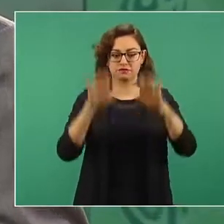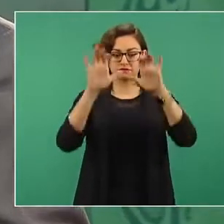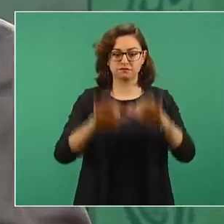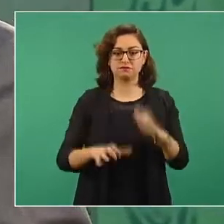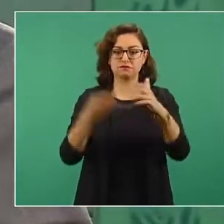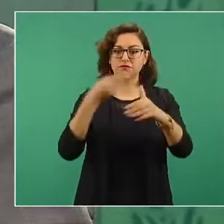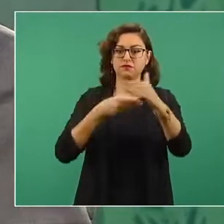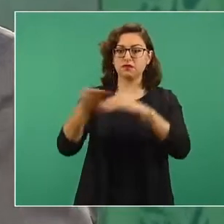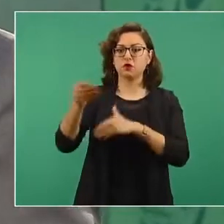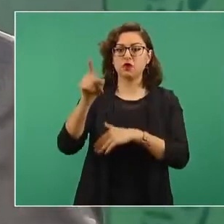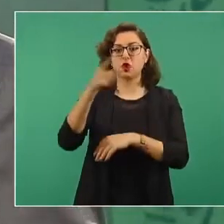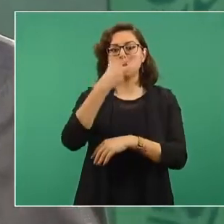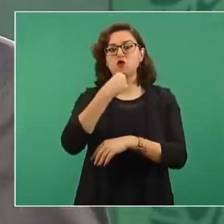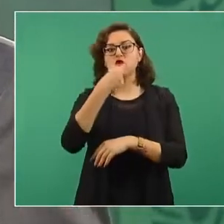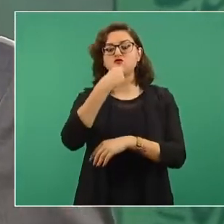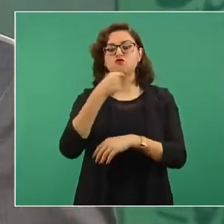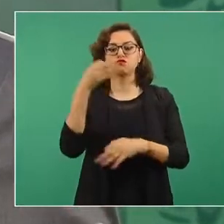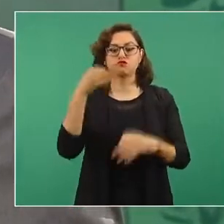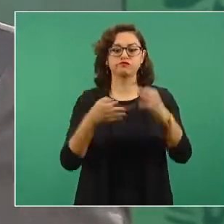ministro Arturo Saldívar